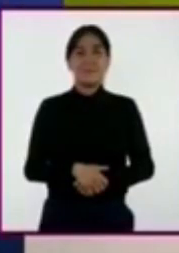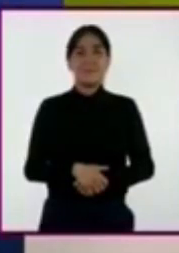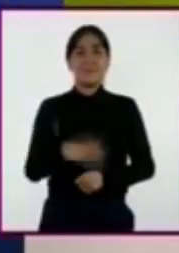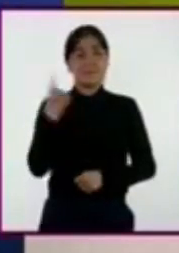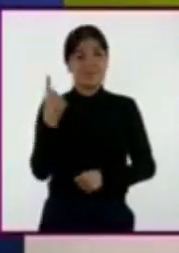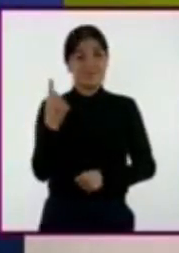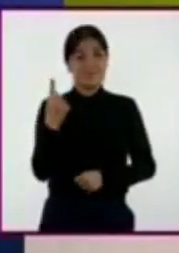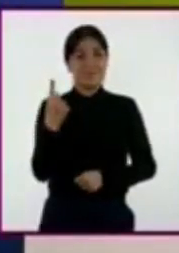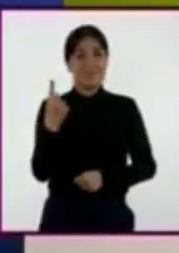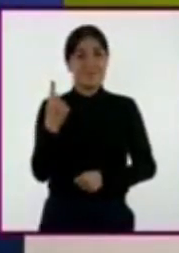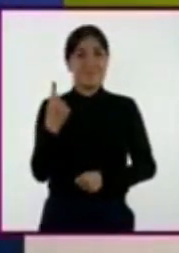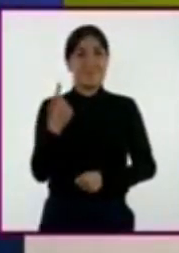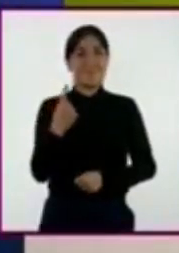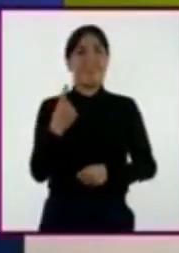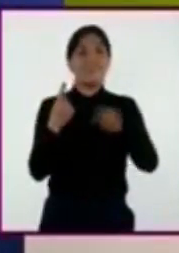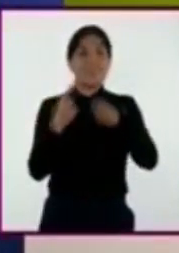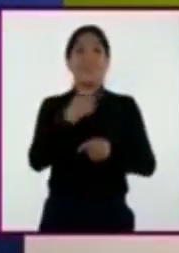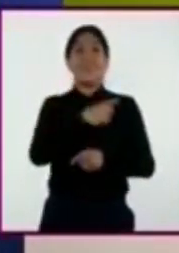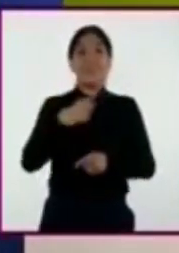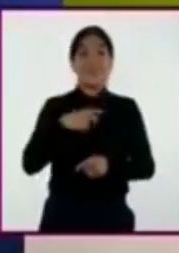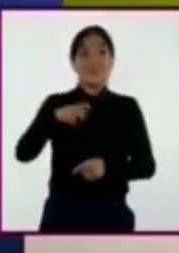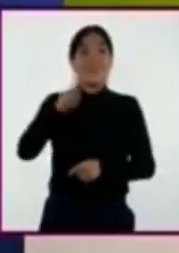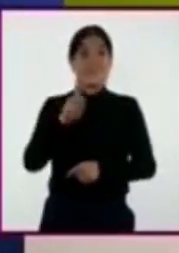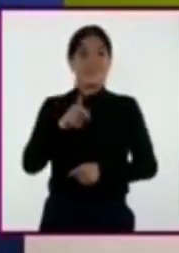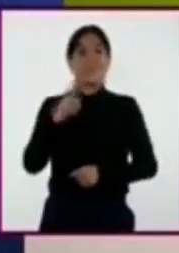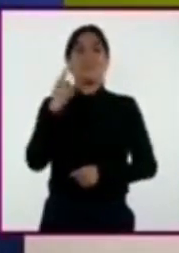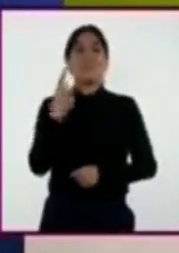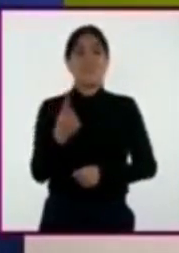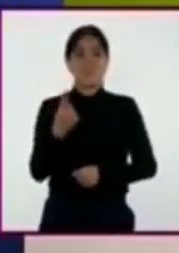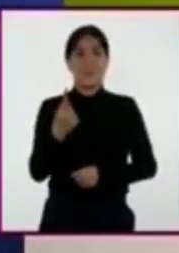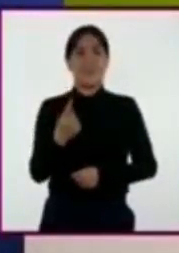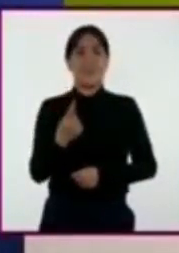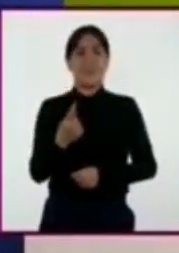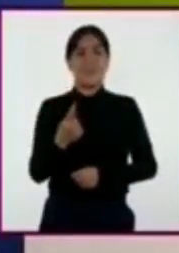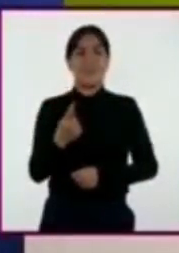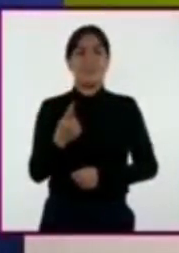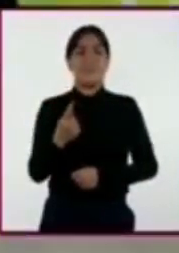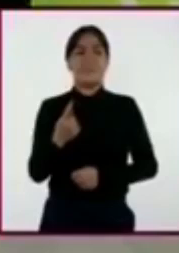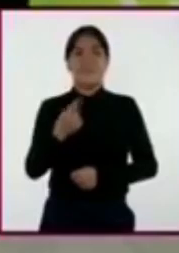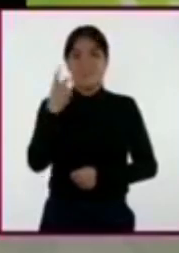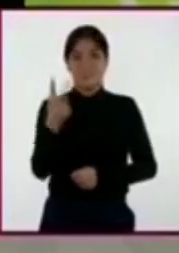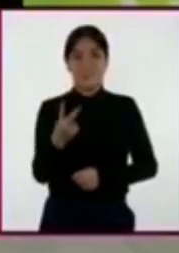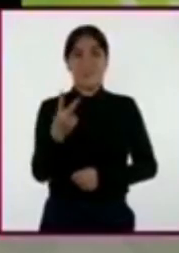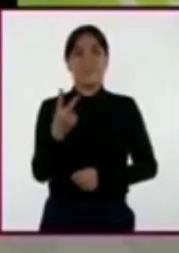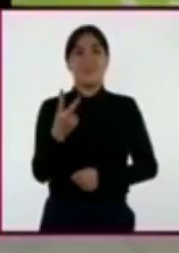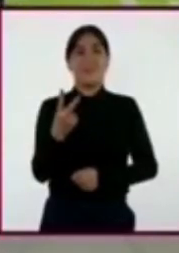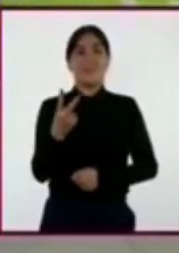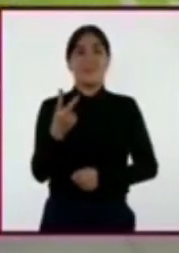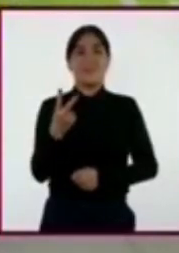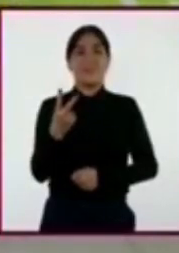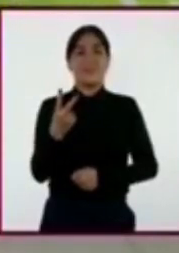vamos por el 1, el 1. Recuerda levantar tu pierna, exacto. 1, vamos por el segundo. 2,